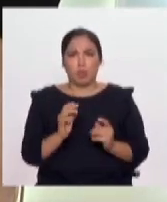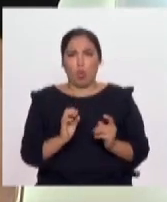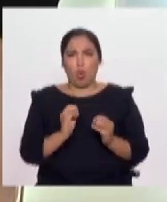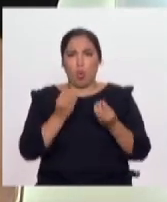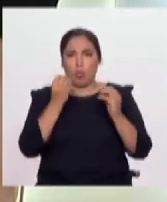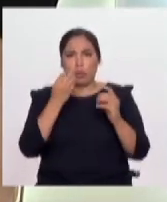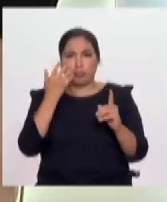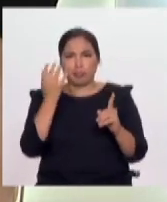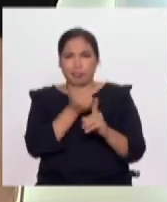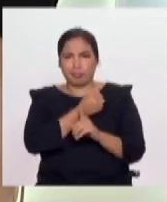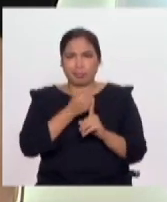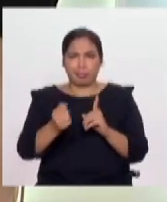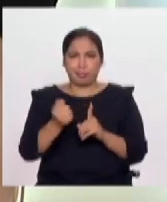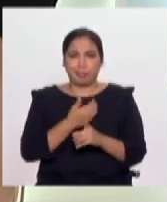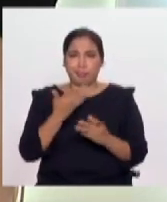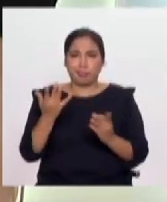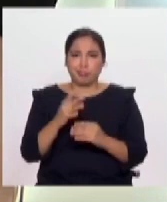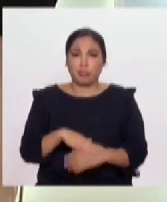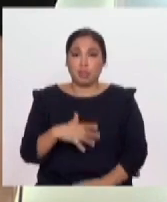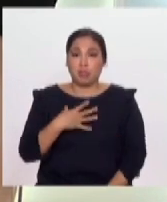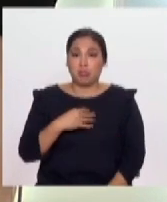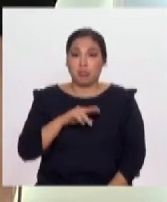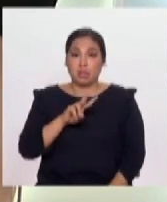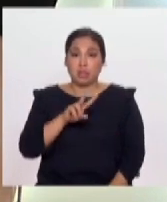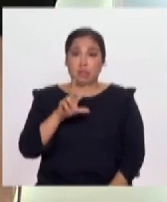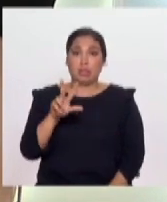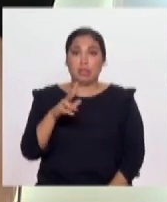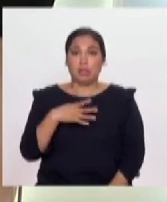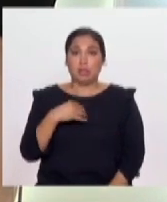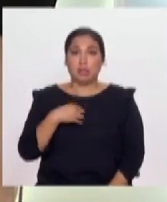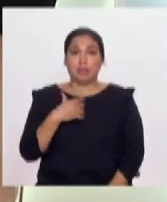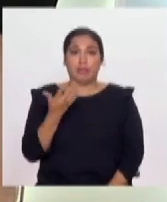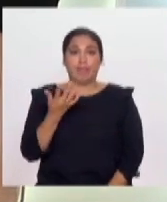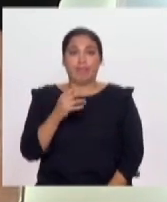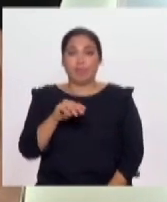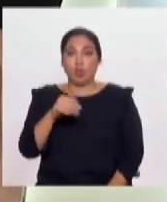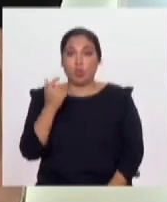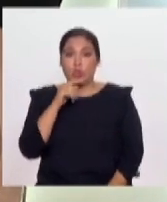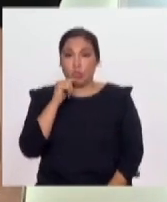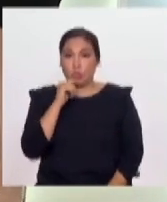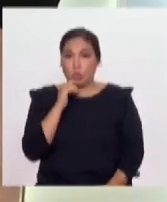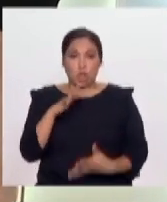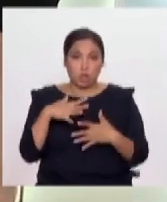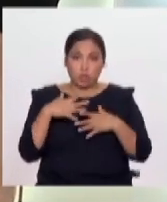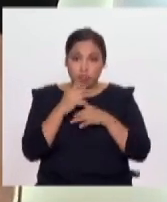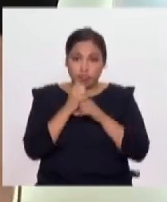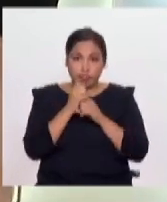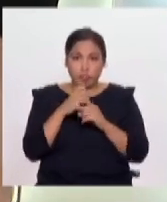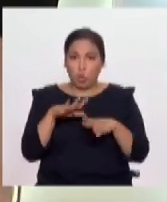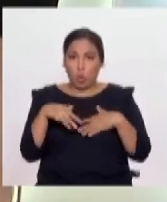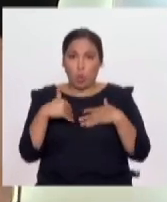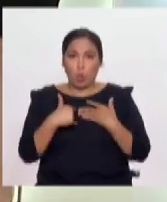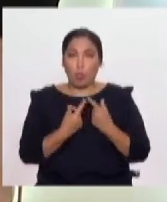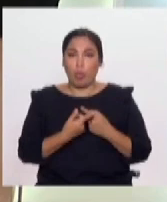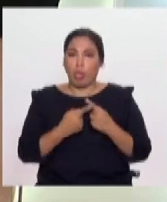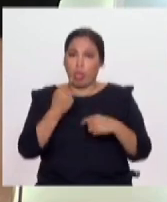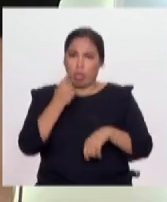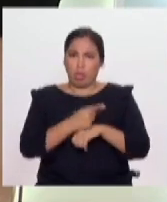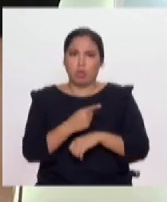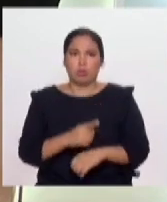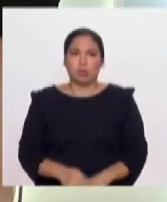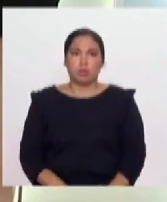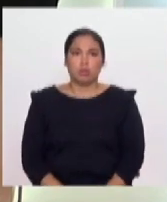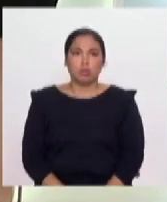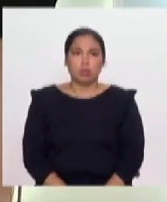siendo maltratada, abusada, 23 años, y este es el caso seguramente de muchas otras mujeres que no pueden denunciar, que no tienen esta voz para poder